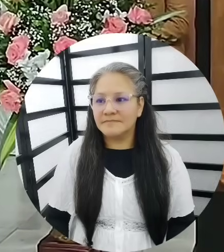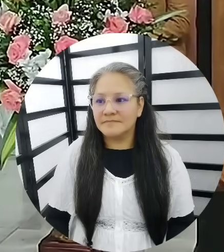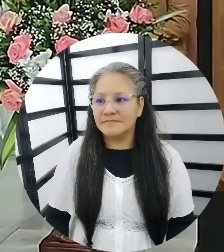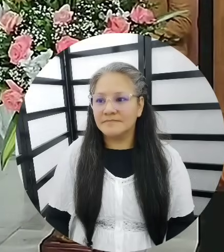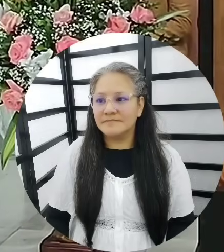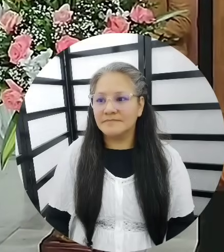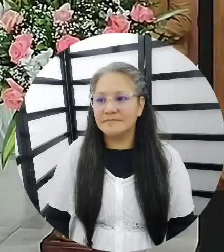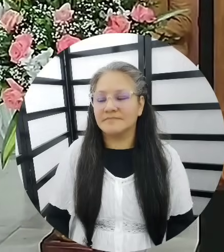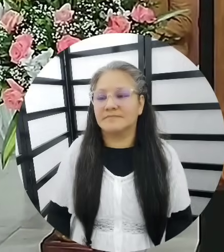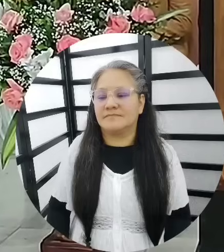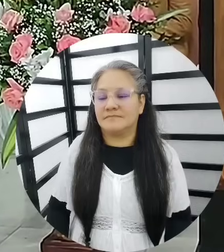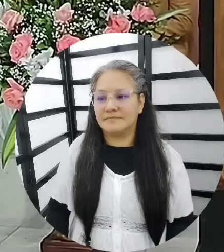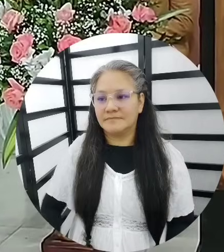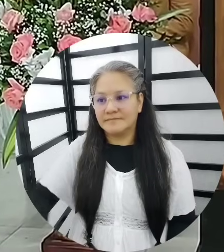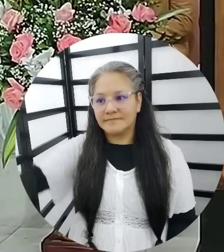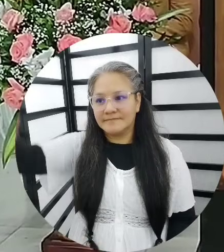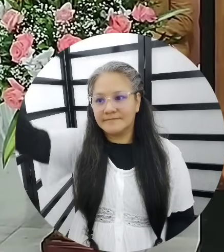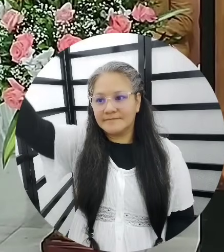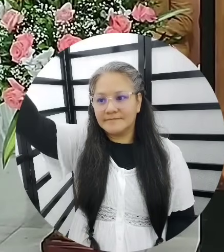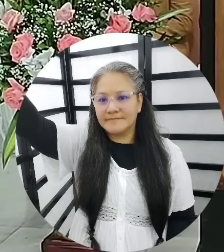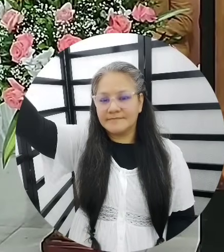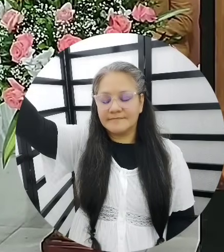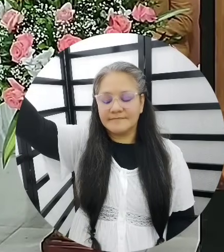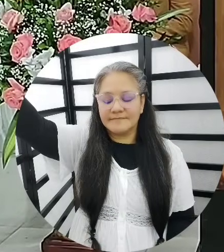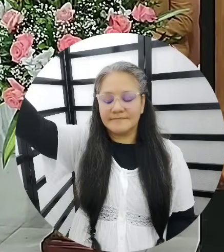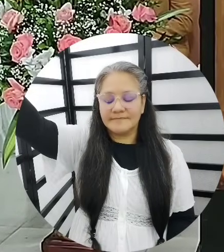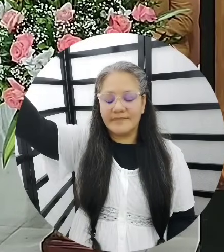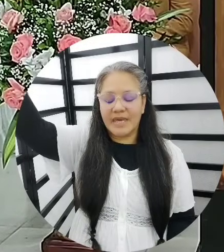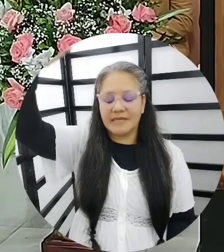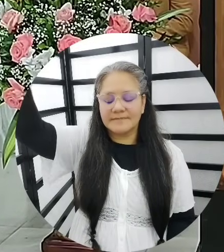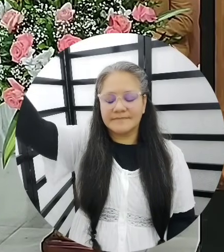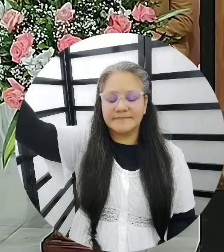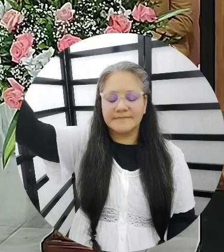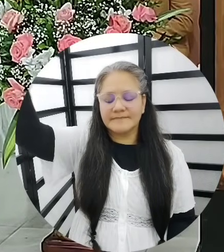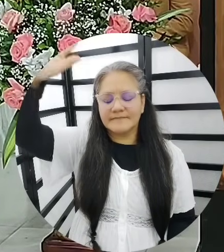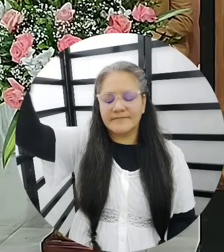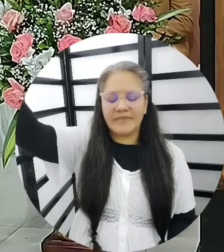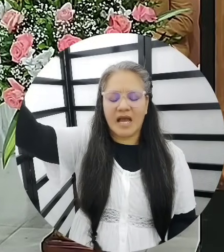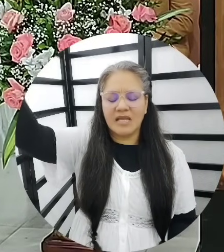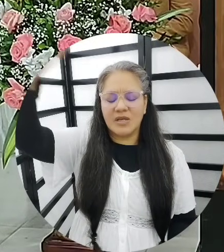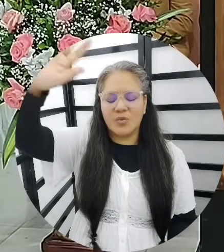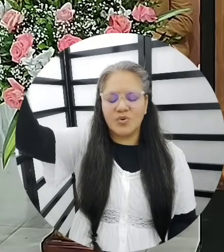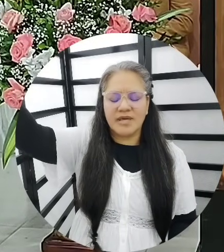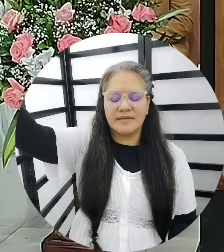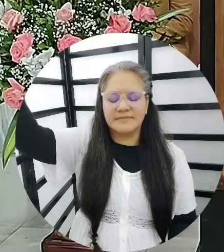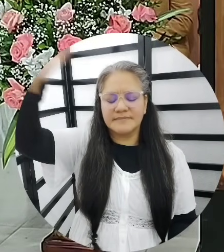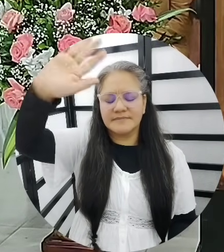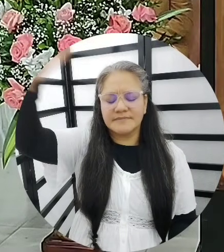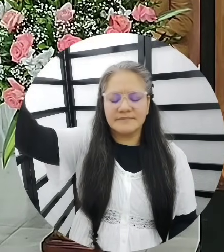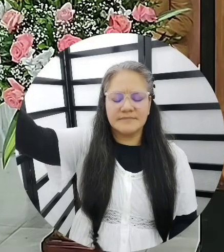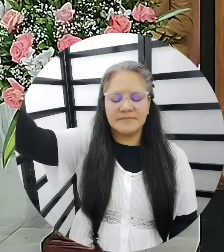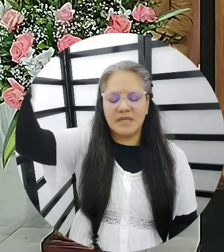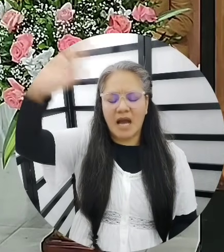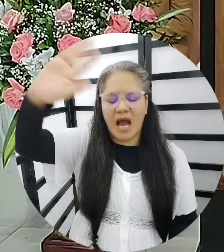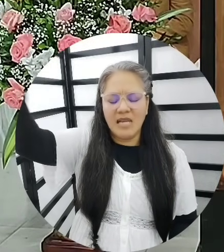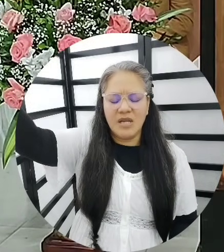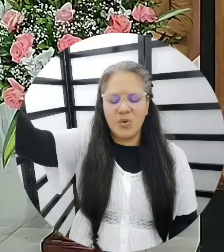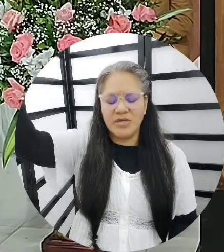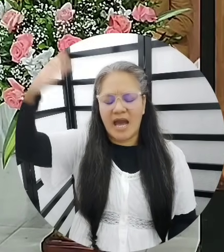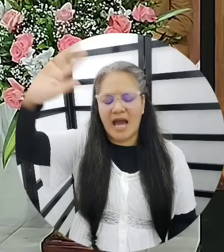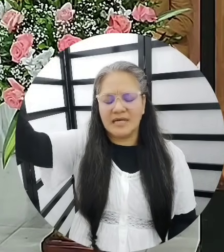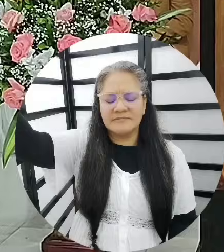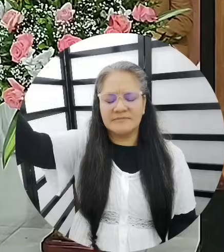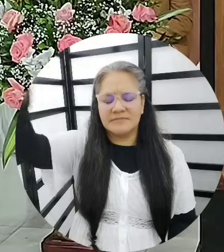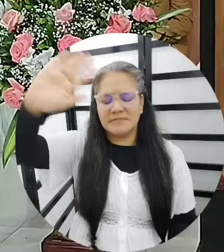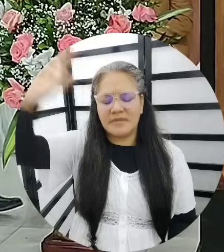los pastores, todo el pueblo de Dios, tiene que tener una intimidad con el Padre, con el Hijo y el